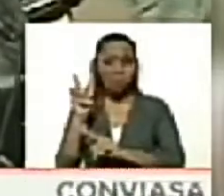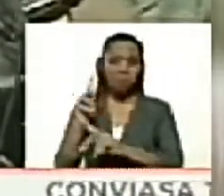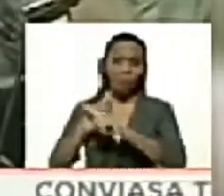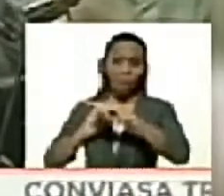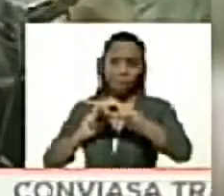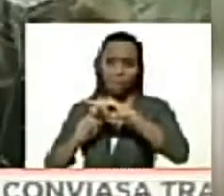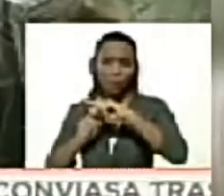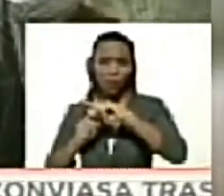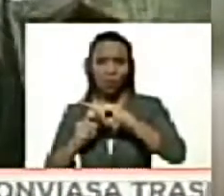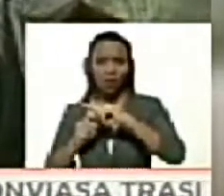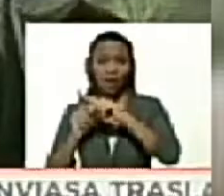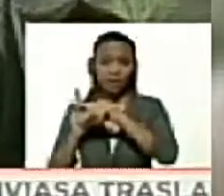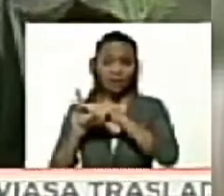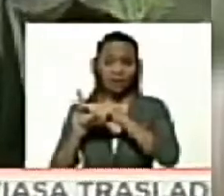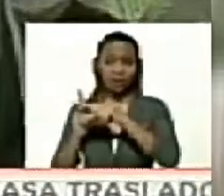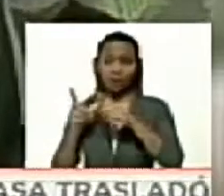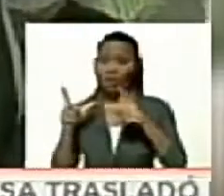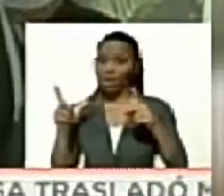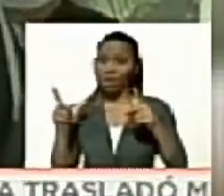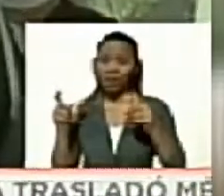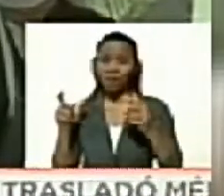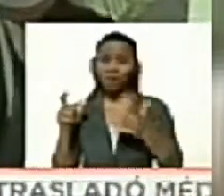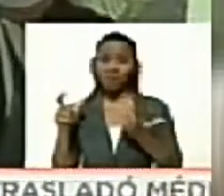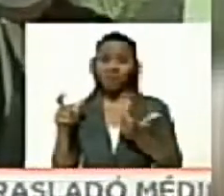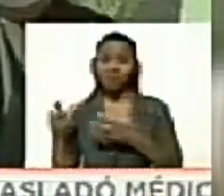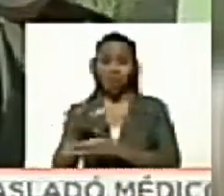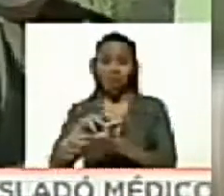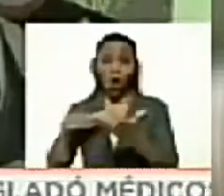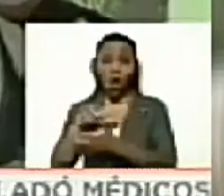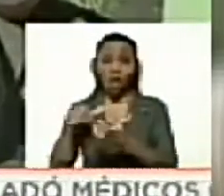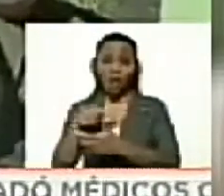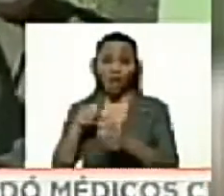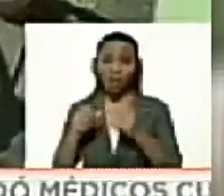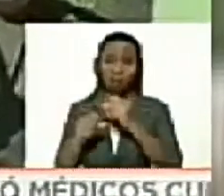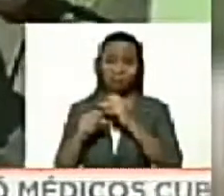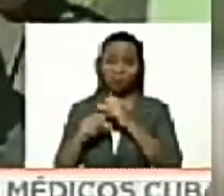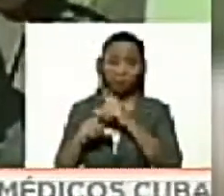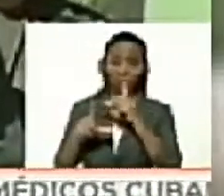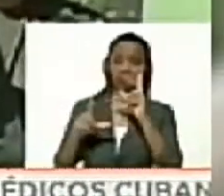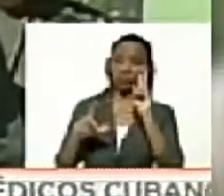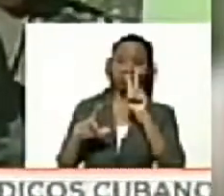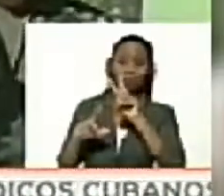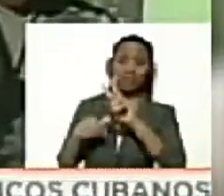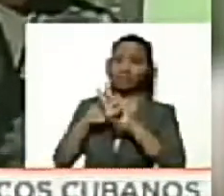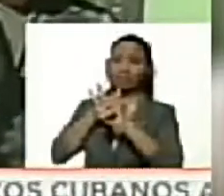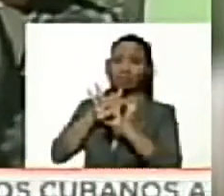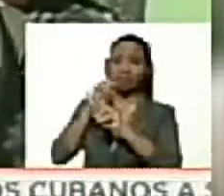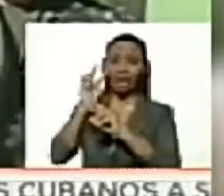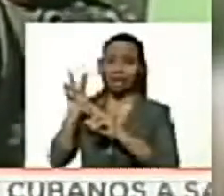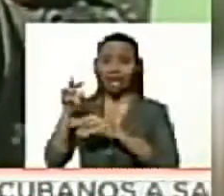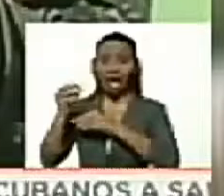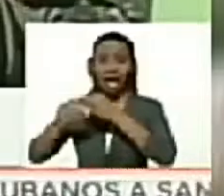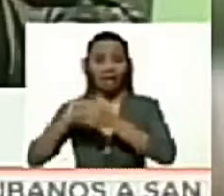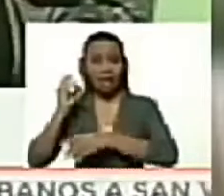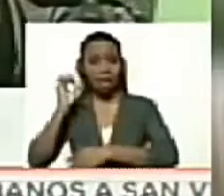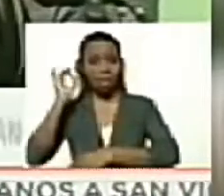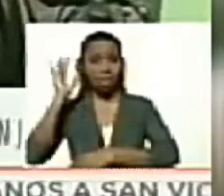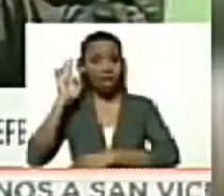como ese careo de eso es verdad, es mentira, eso es verdad, es mentira, pero vuelvo y te repito, siempre está el Foro Sao Paulo,